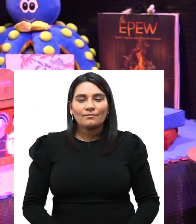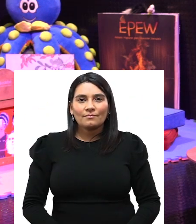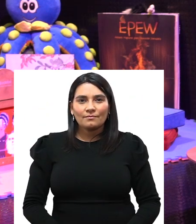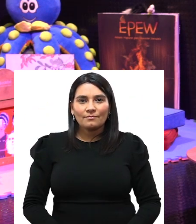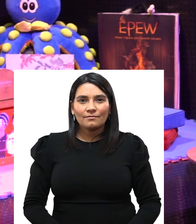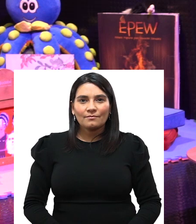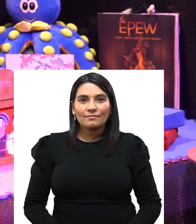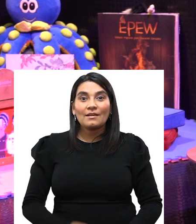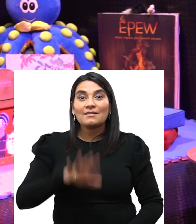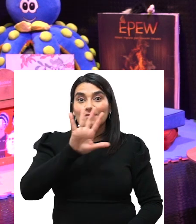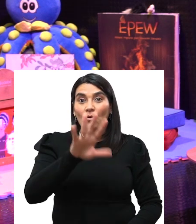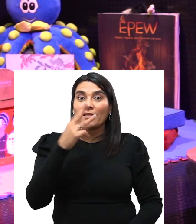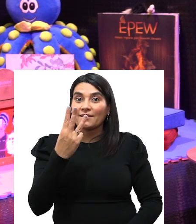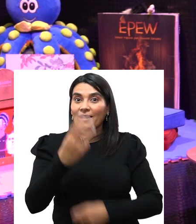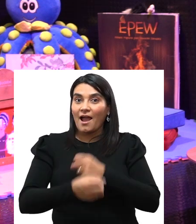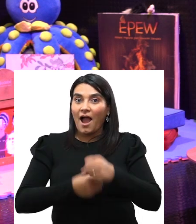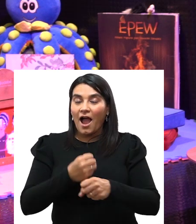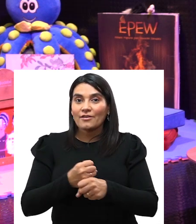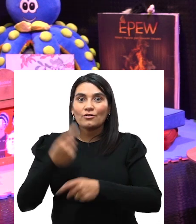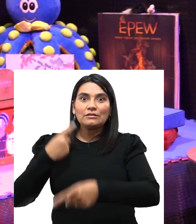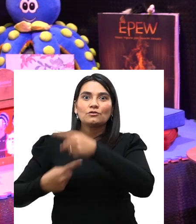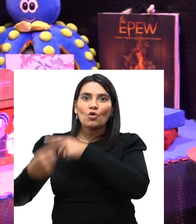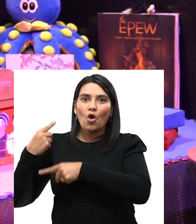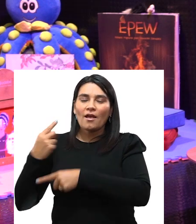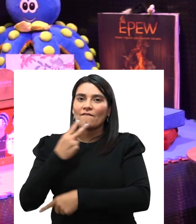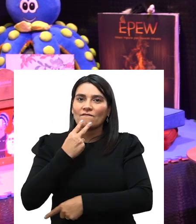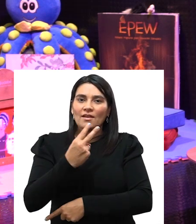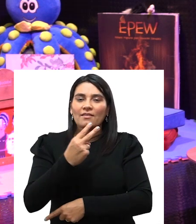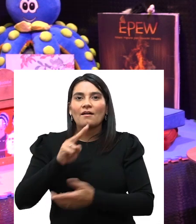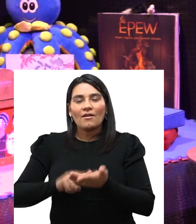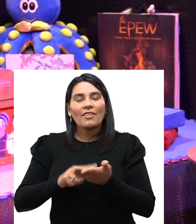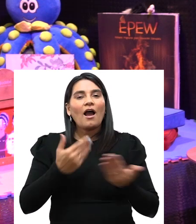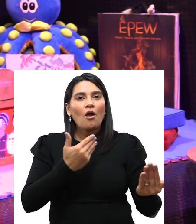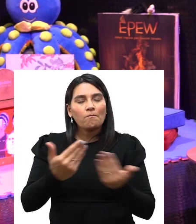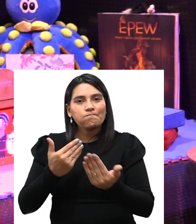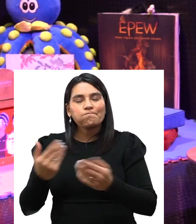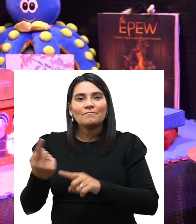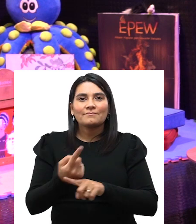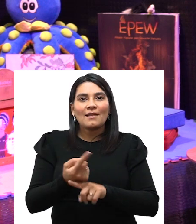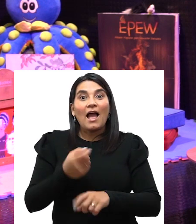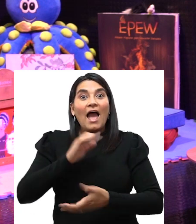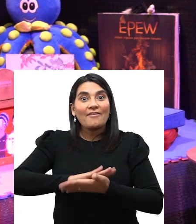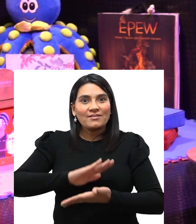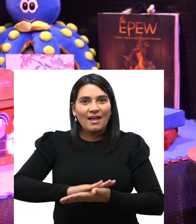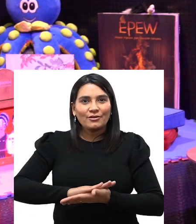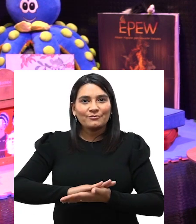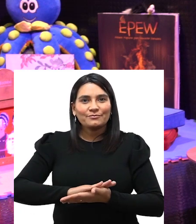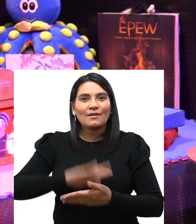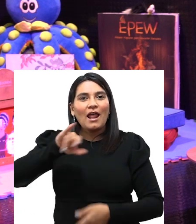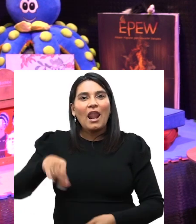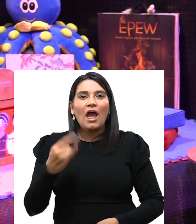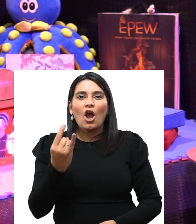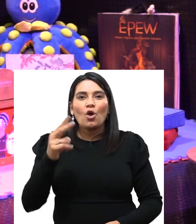Con 53 años de historia y de vida, lo conversábamos y lo compartíamos en el aniversario, la Junji ha